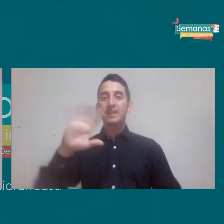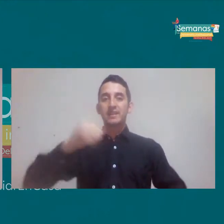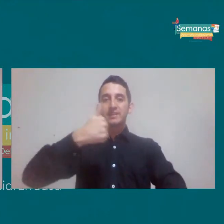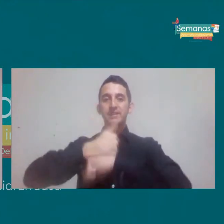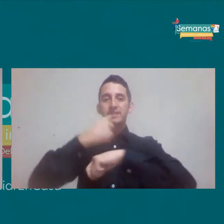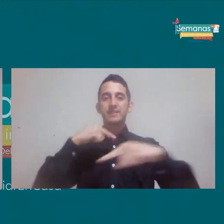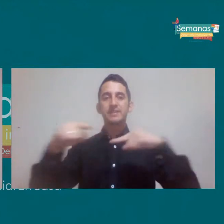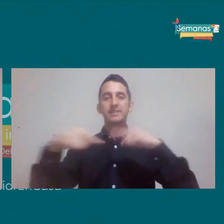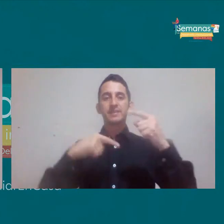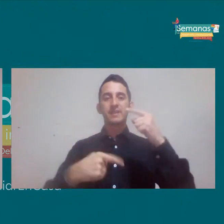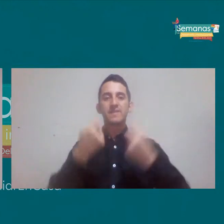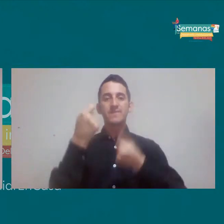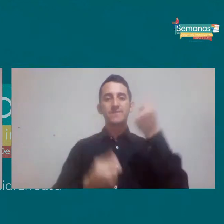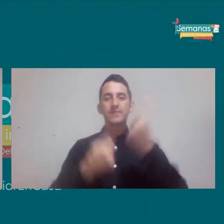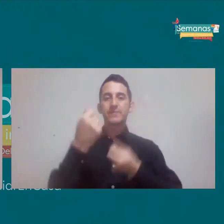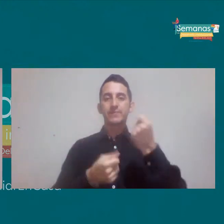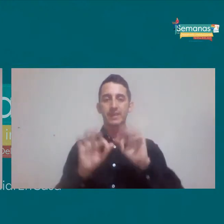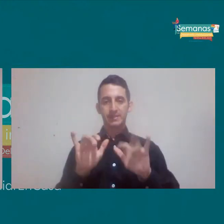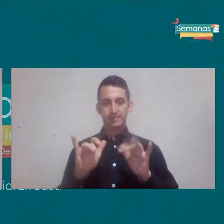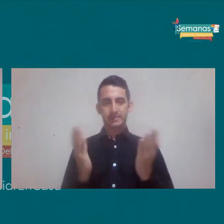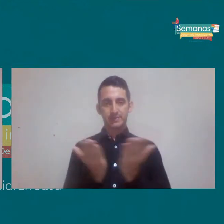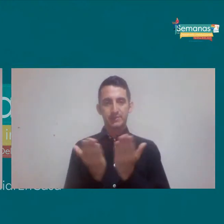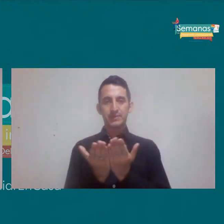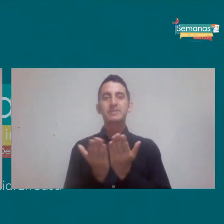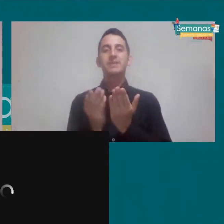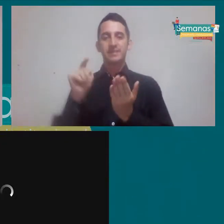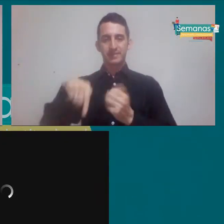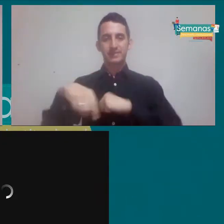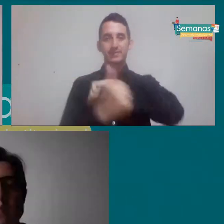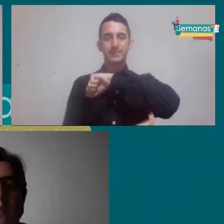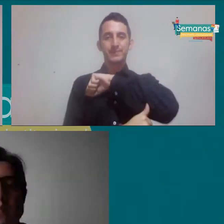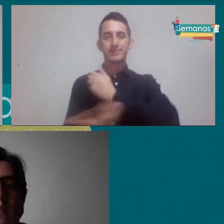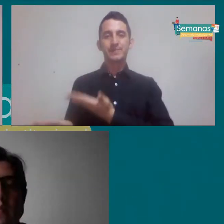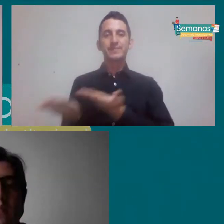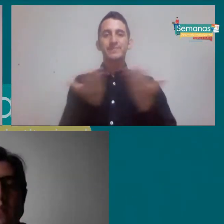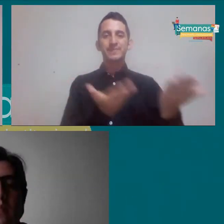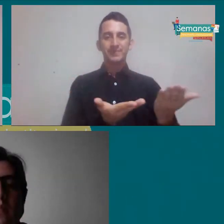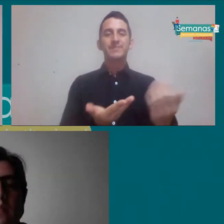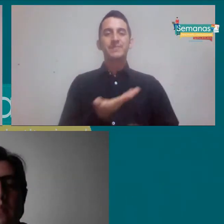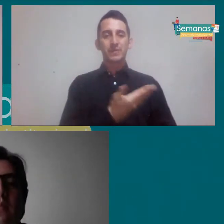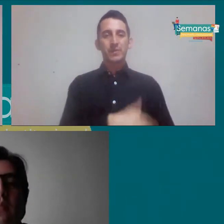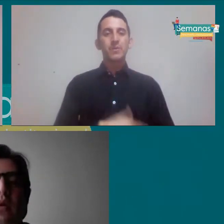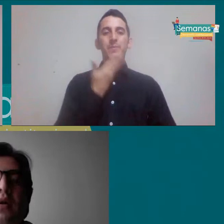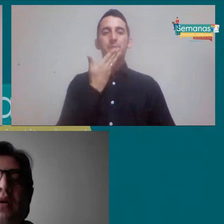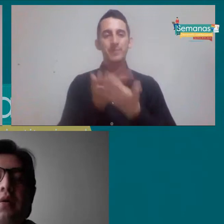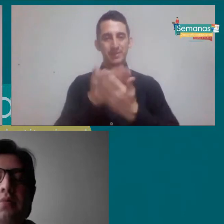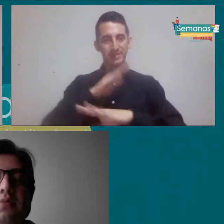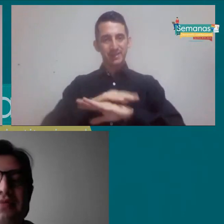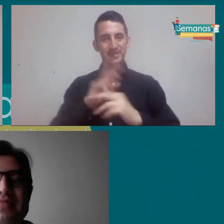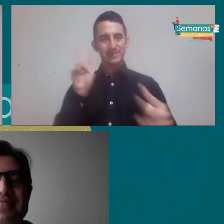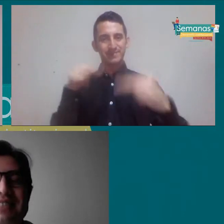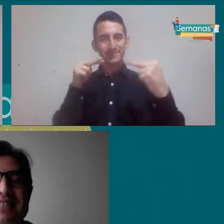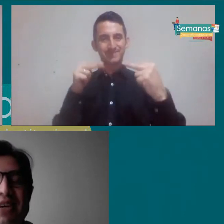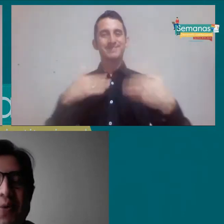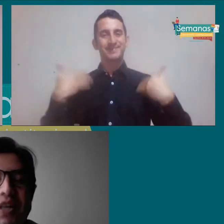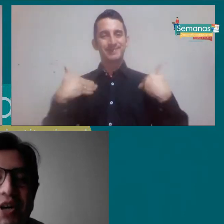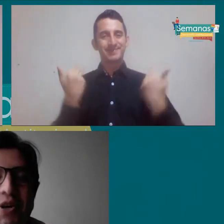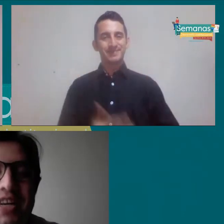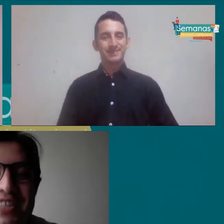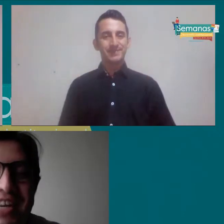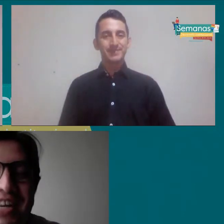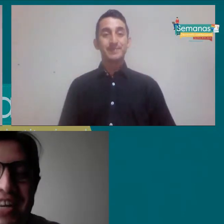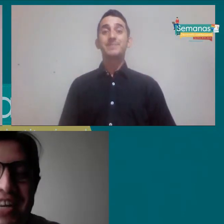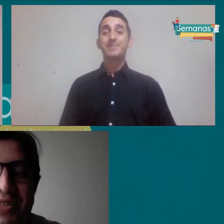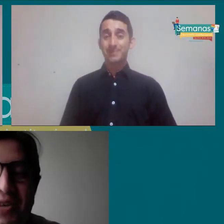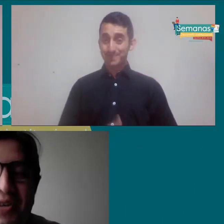administrativo y financiero de la Secretaría de Educación del Departamento de Boyacá. Doctor Rafael, muy buenas tardes, un placer verlo nuevamente. Juan